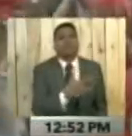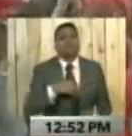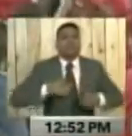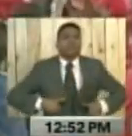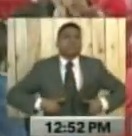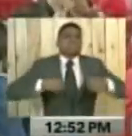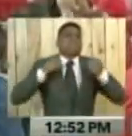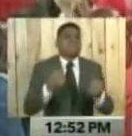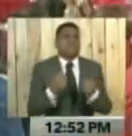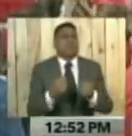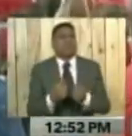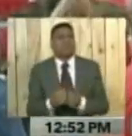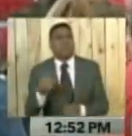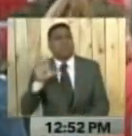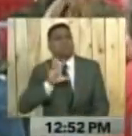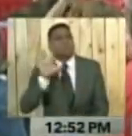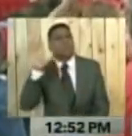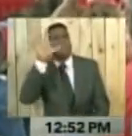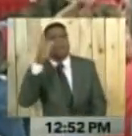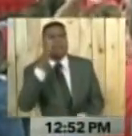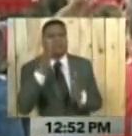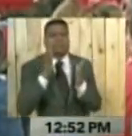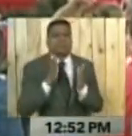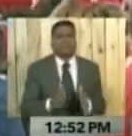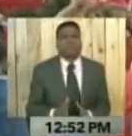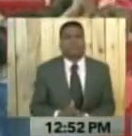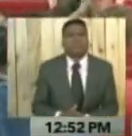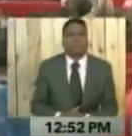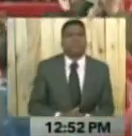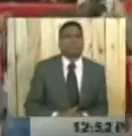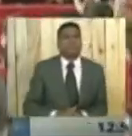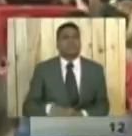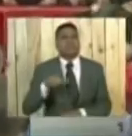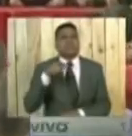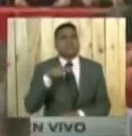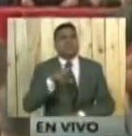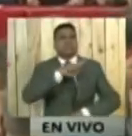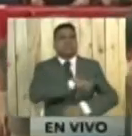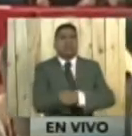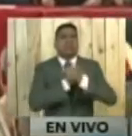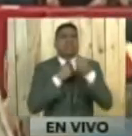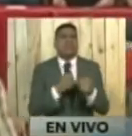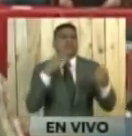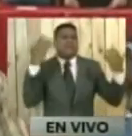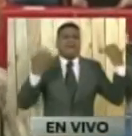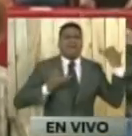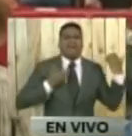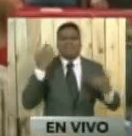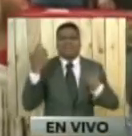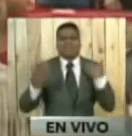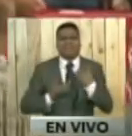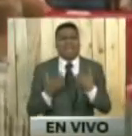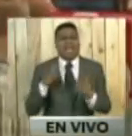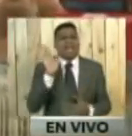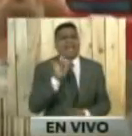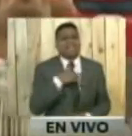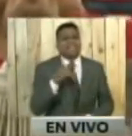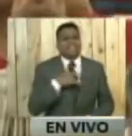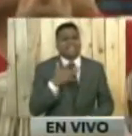de patriotismo. Esta fuerza, esta energía que se siente